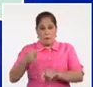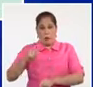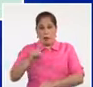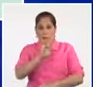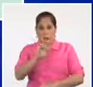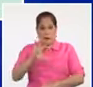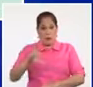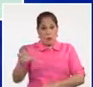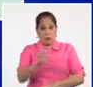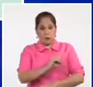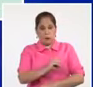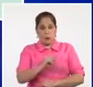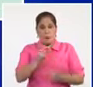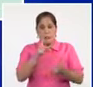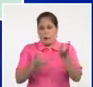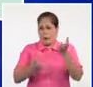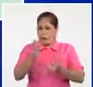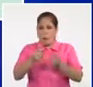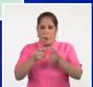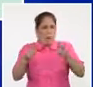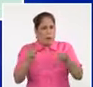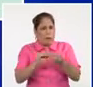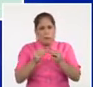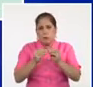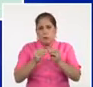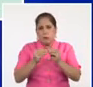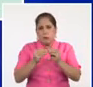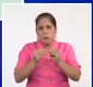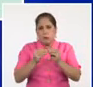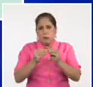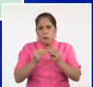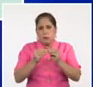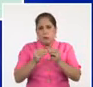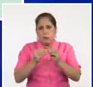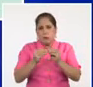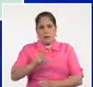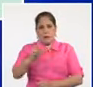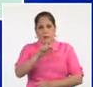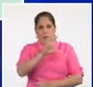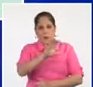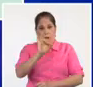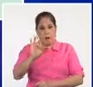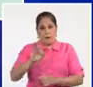en total, su mayor transmisión en el municipio cabecero.